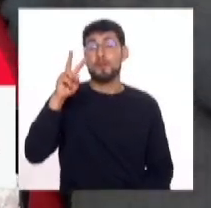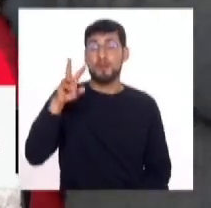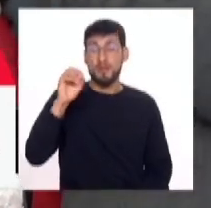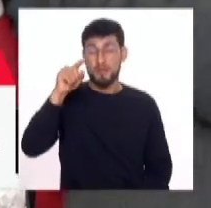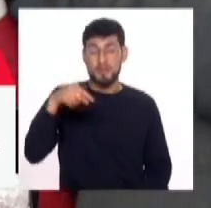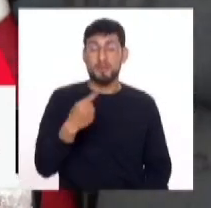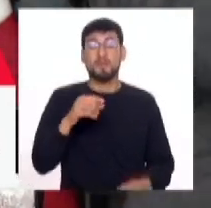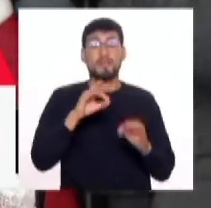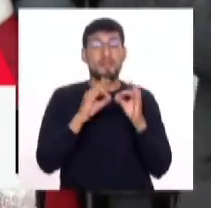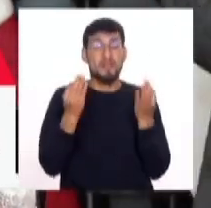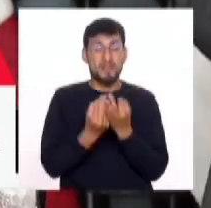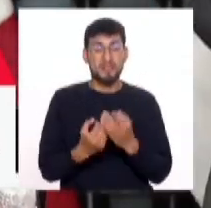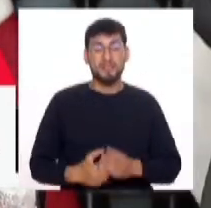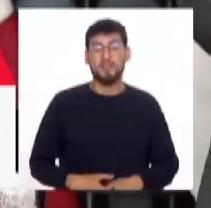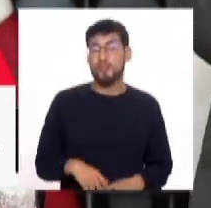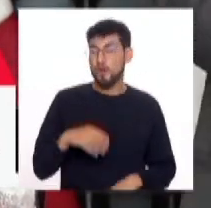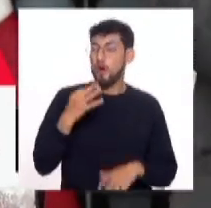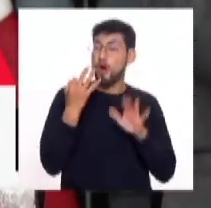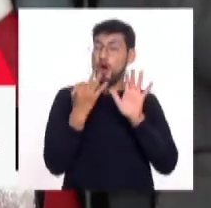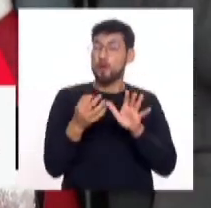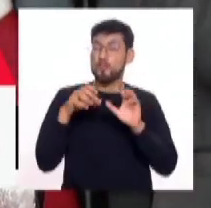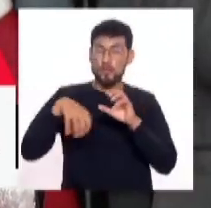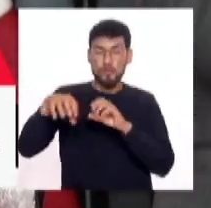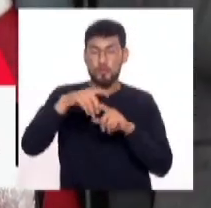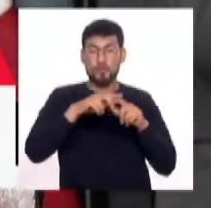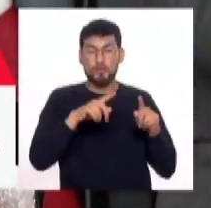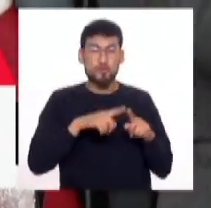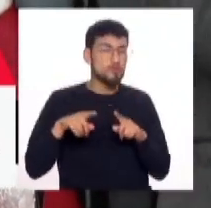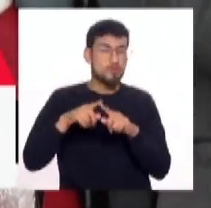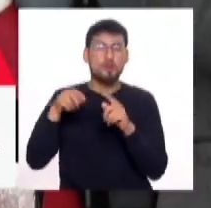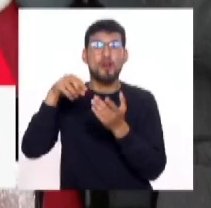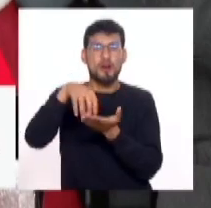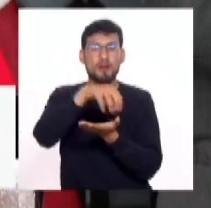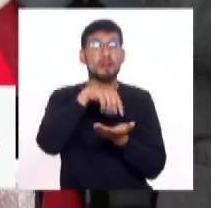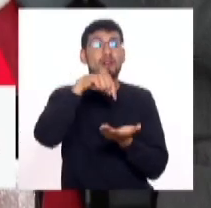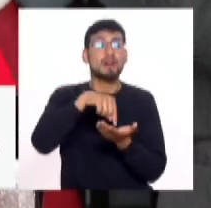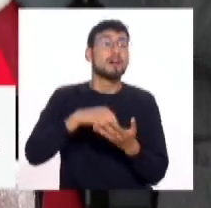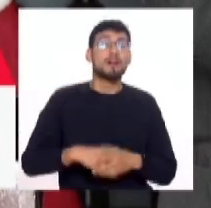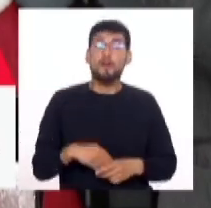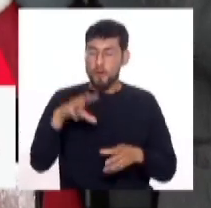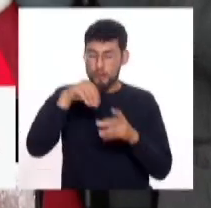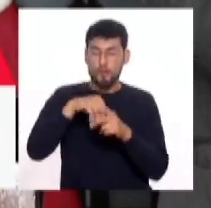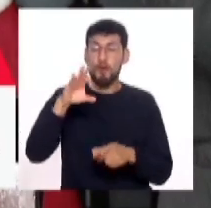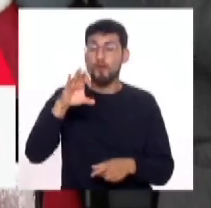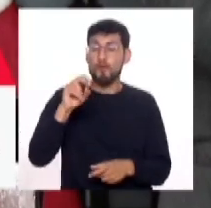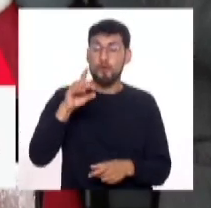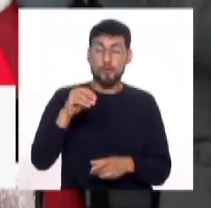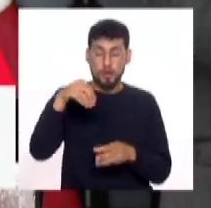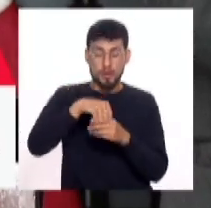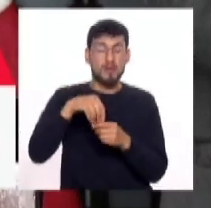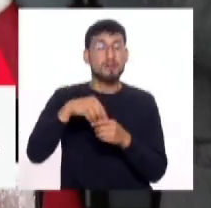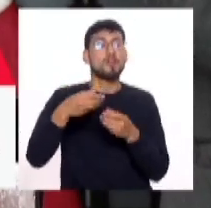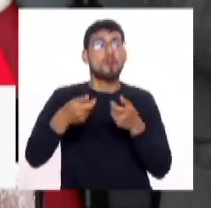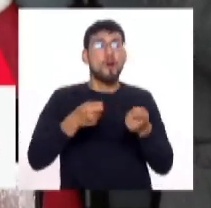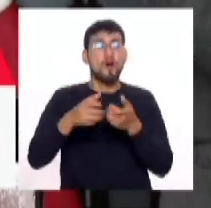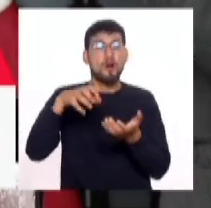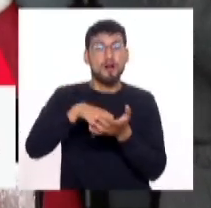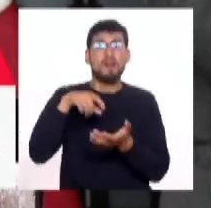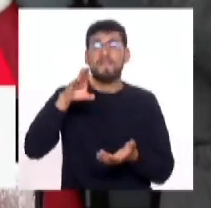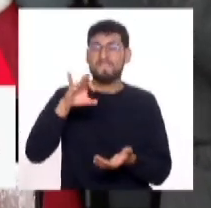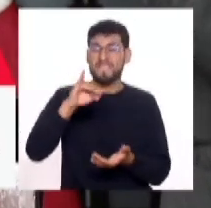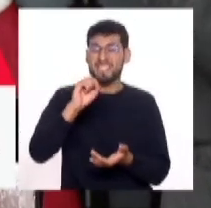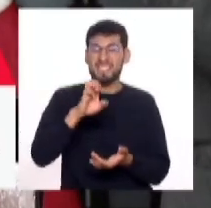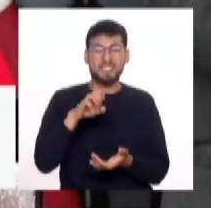1.200.000 familias en 8 regiones a través del Fondo de Inclusión Social Energético denominado